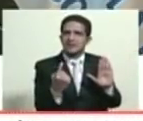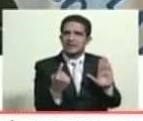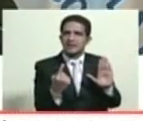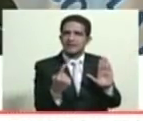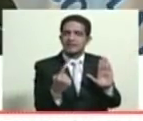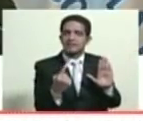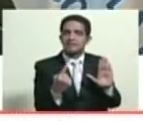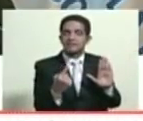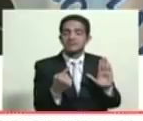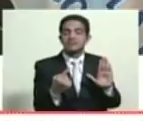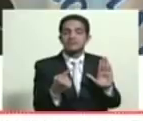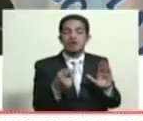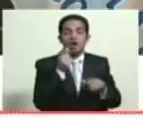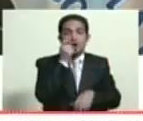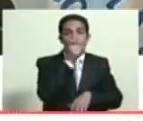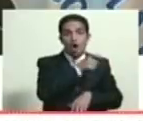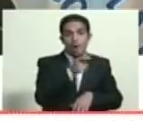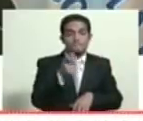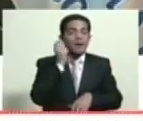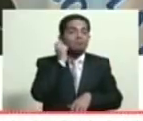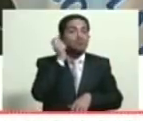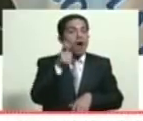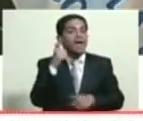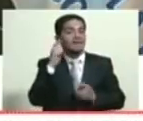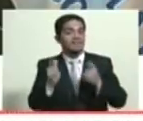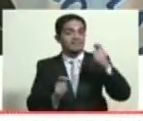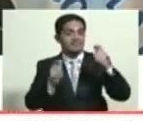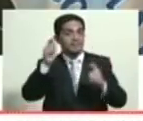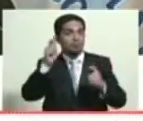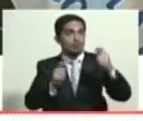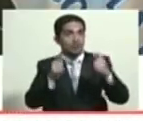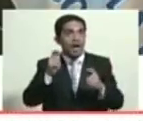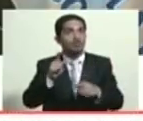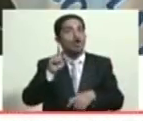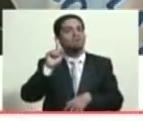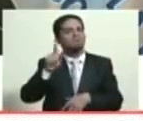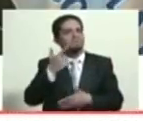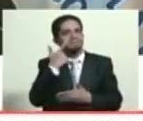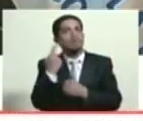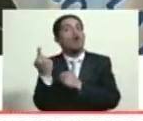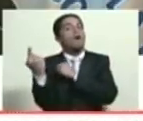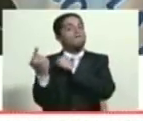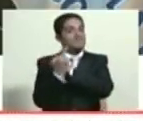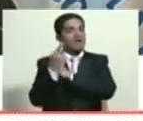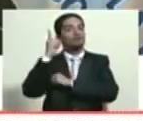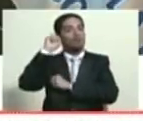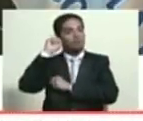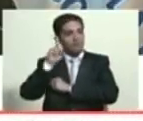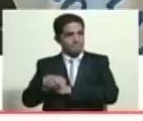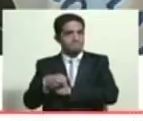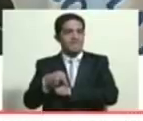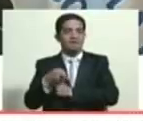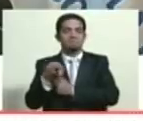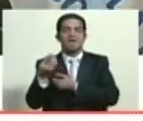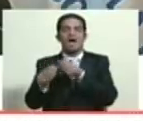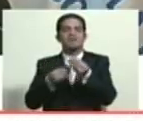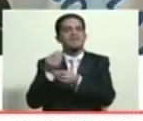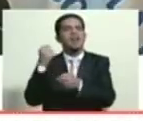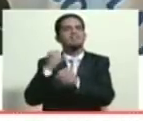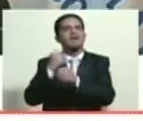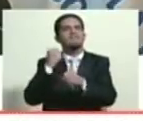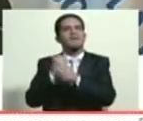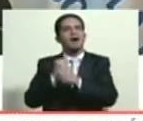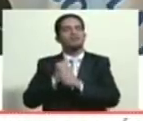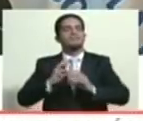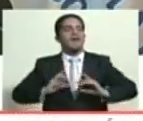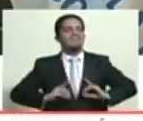los diputados y diputadas de la Asamblea Nacional están obligados y obligadas a cumplir sus labores a